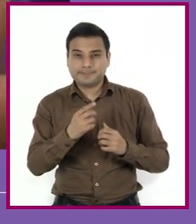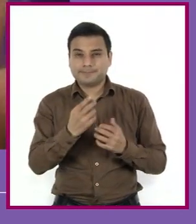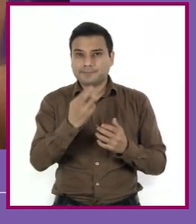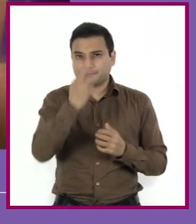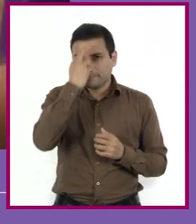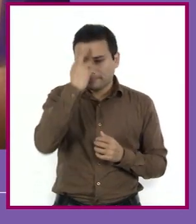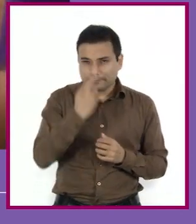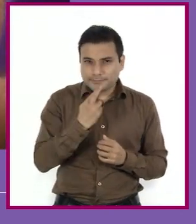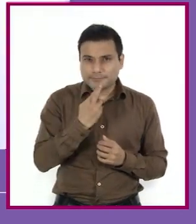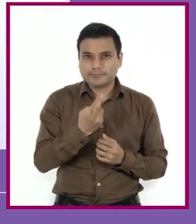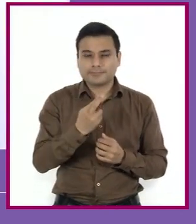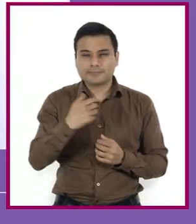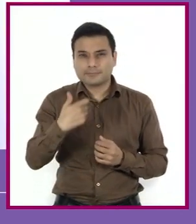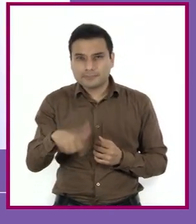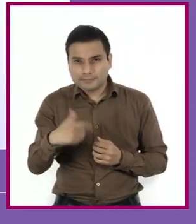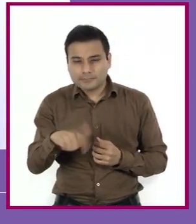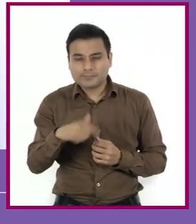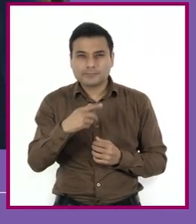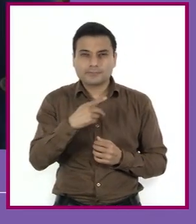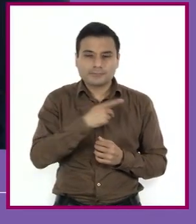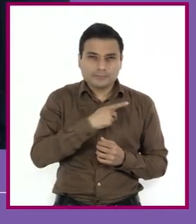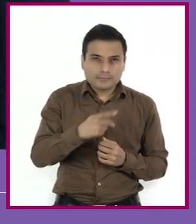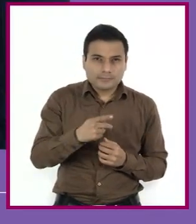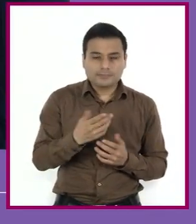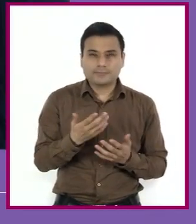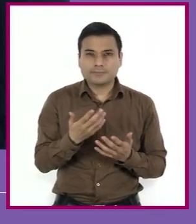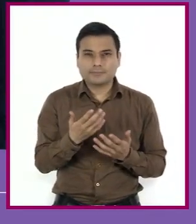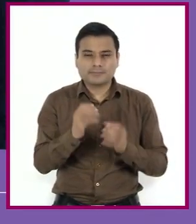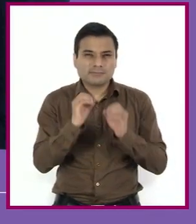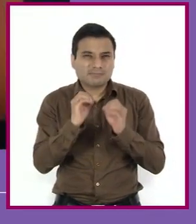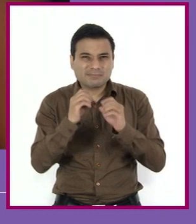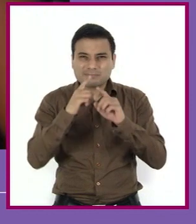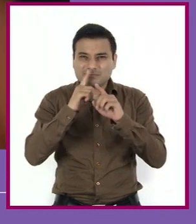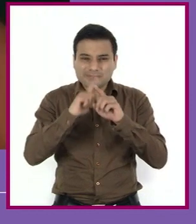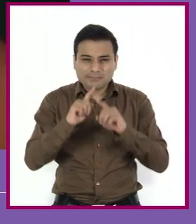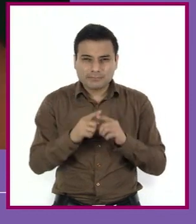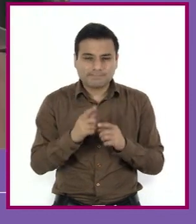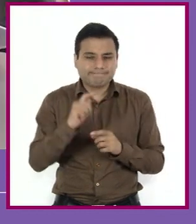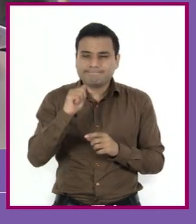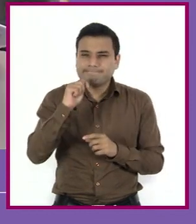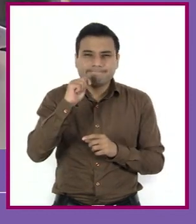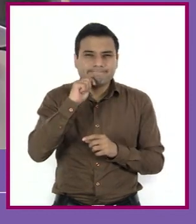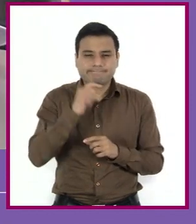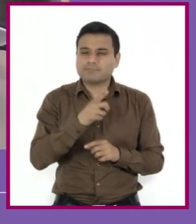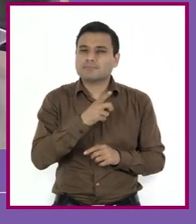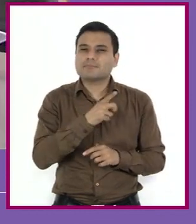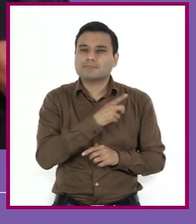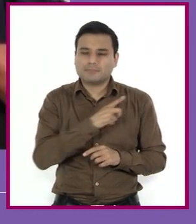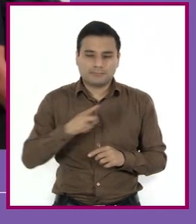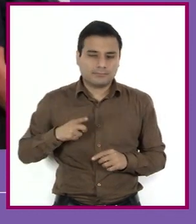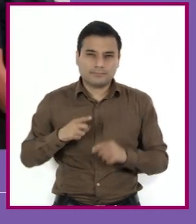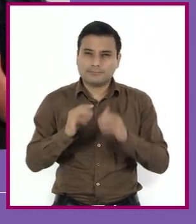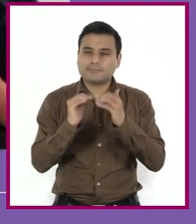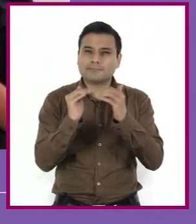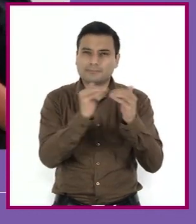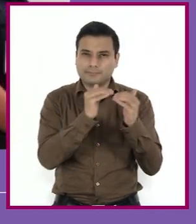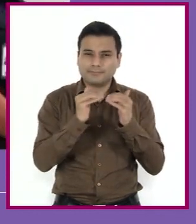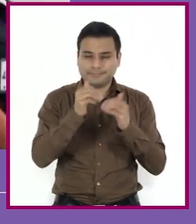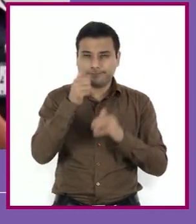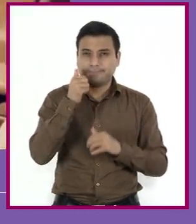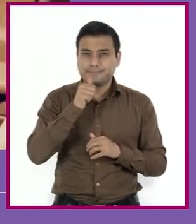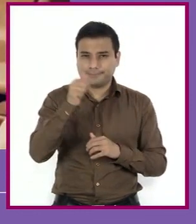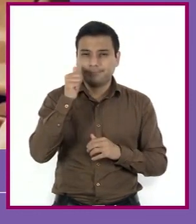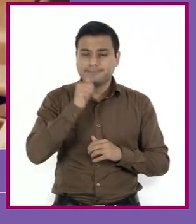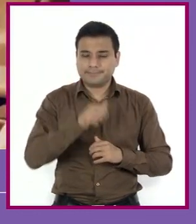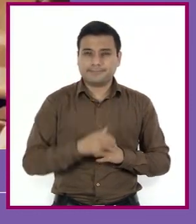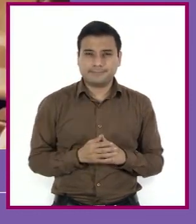rasgos, posición social, económica o de cualquier tipo que dé ventaja o cause un beneficio particular a una